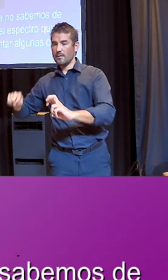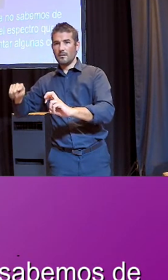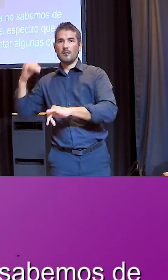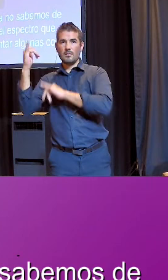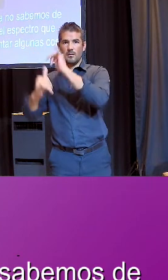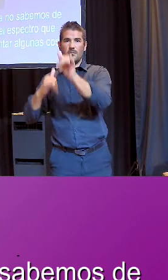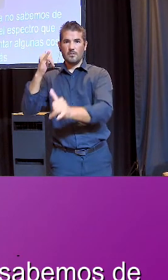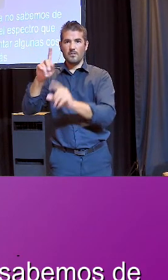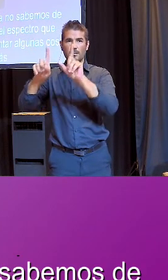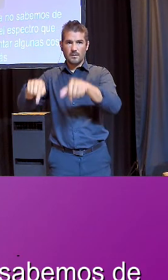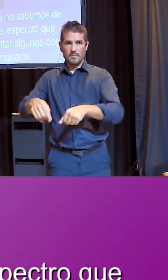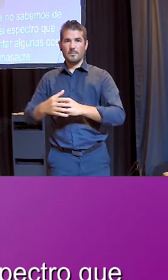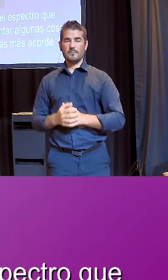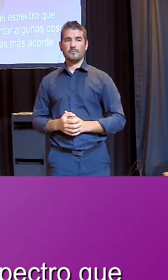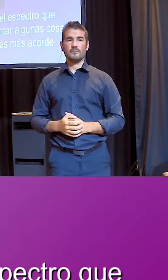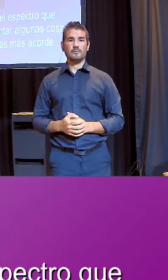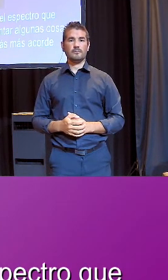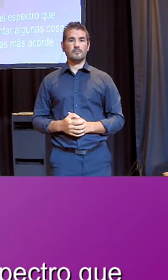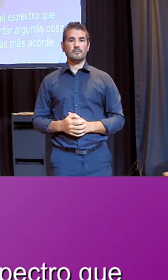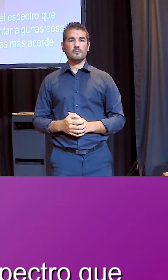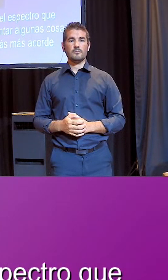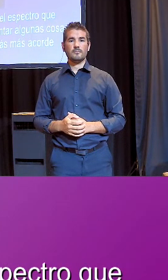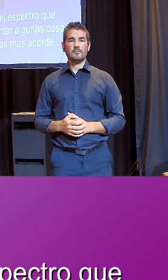Argentina más acorde con esa agenda.